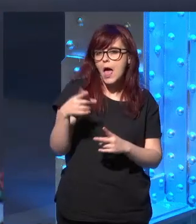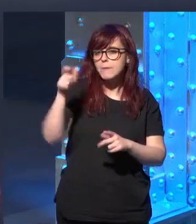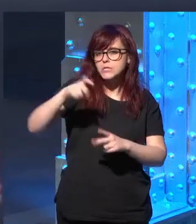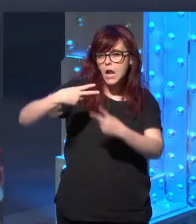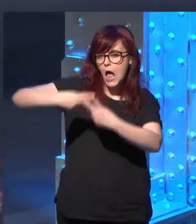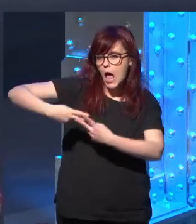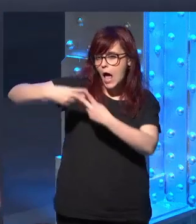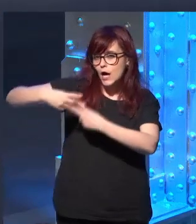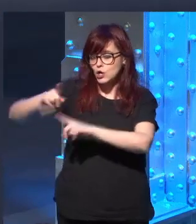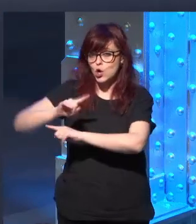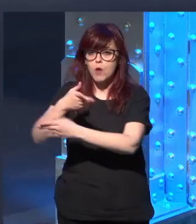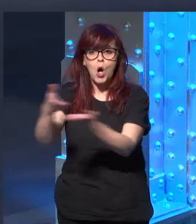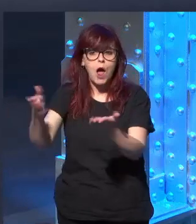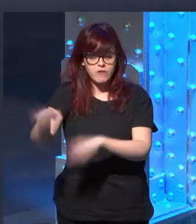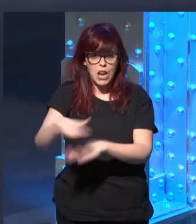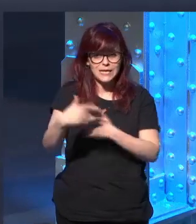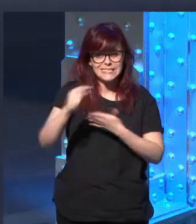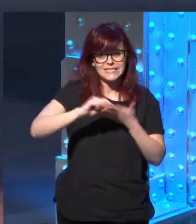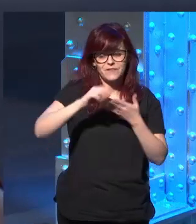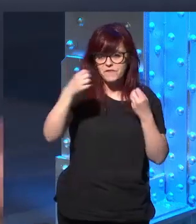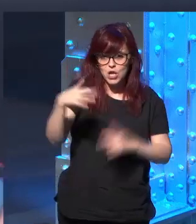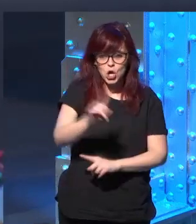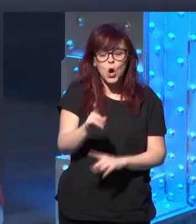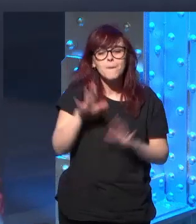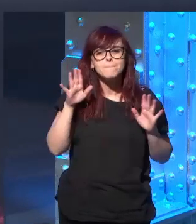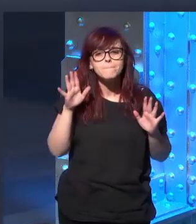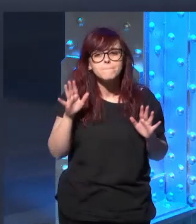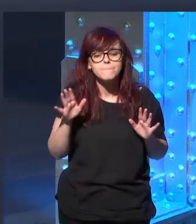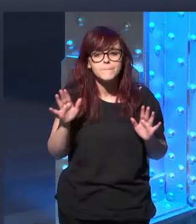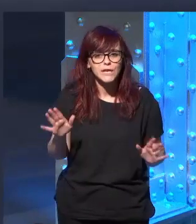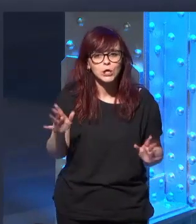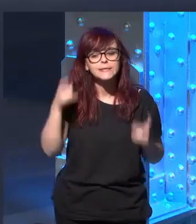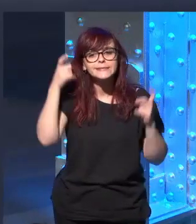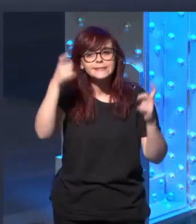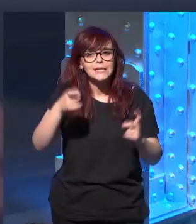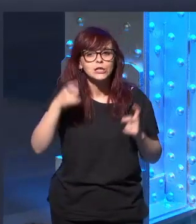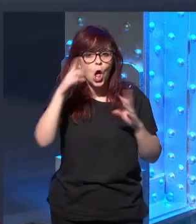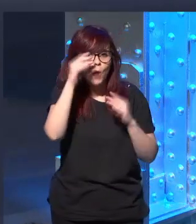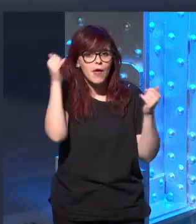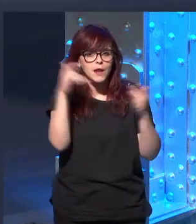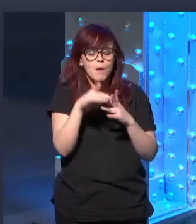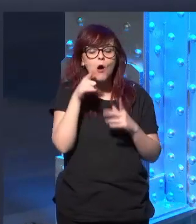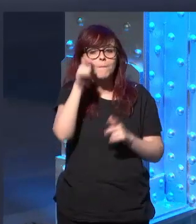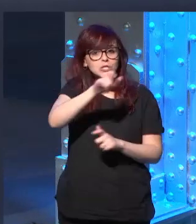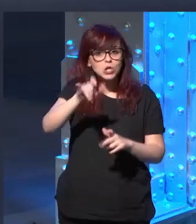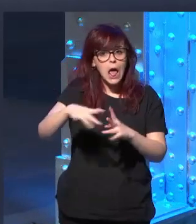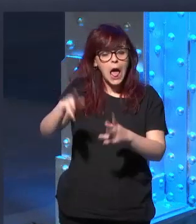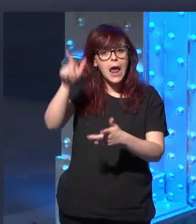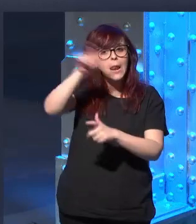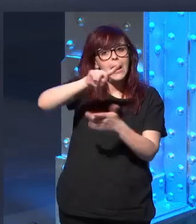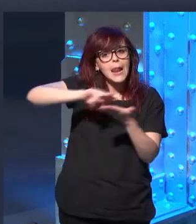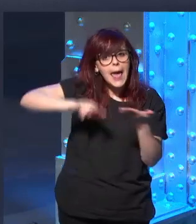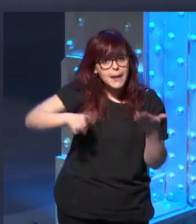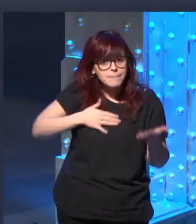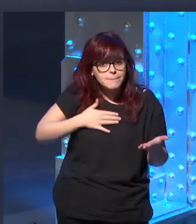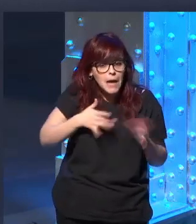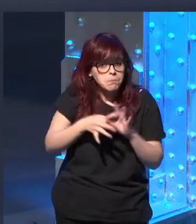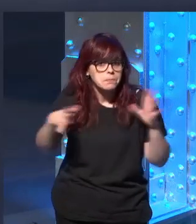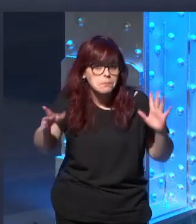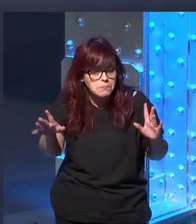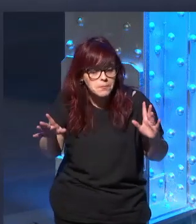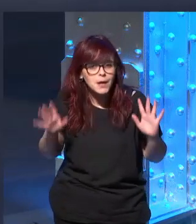los demás, porque si no, no escribiría. Intento en ese momento olvidarme totalmente de que va a haber una gente que lo va a leer y solo preocuparme de eso,